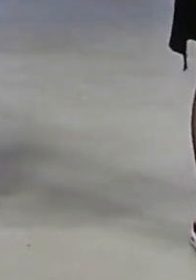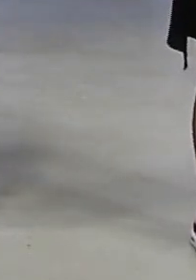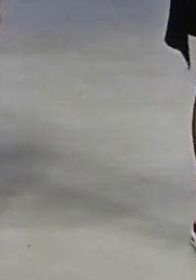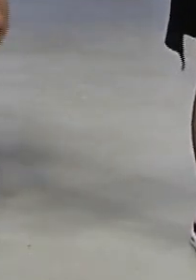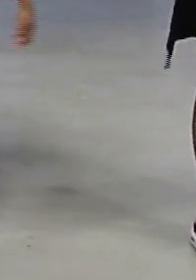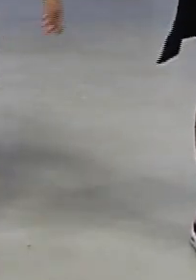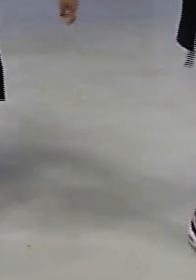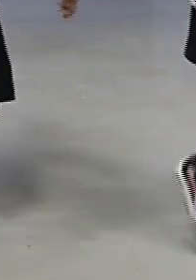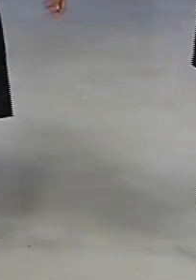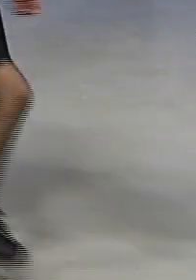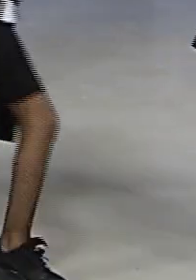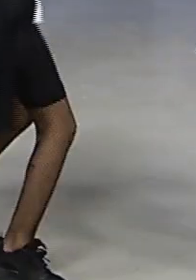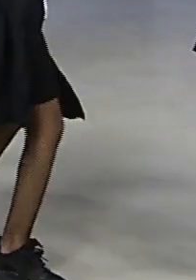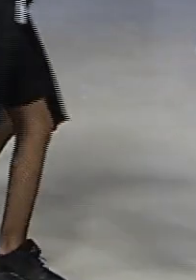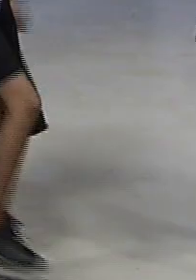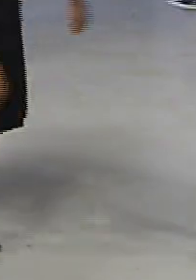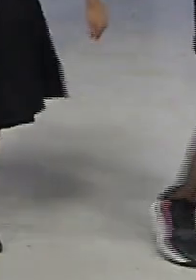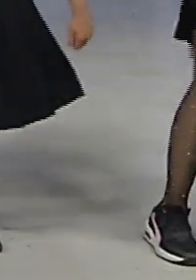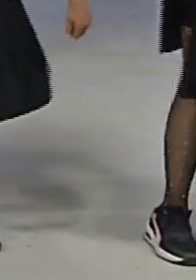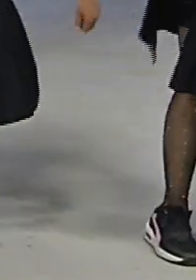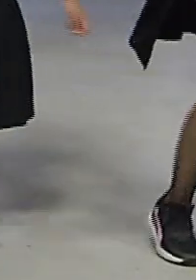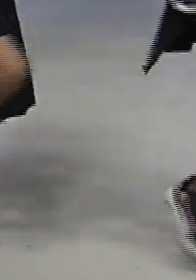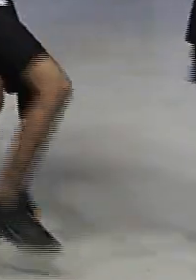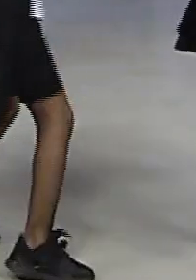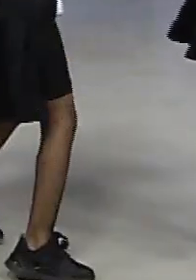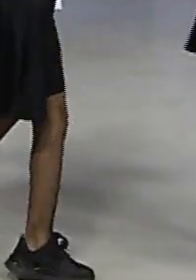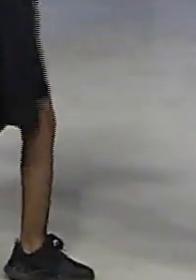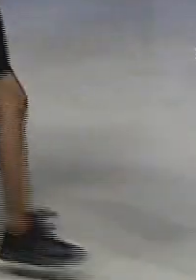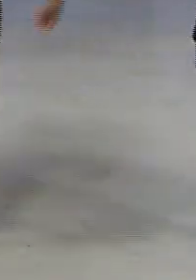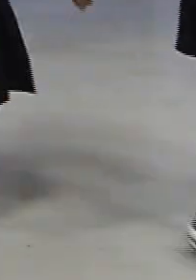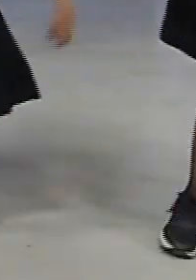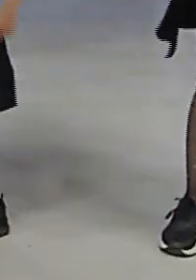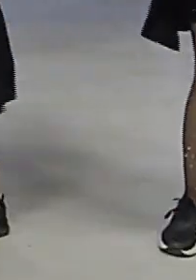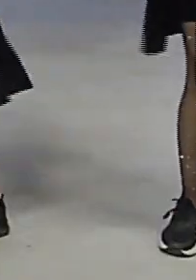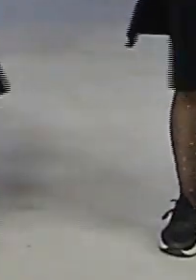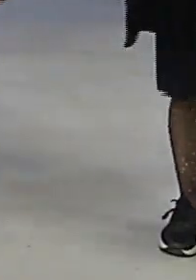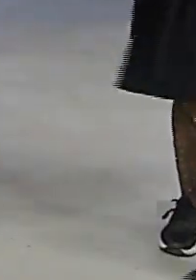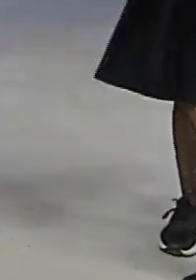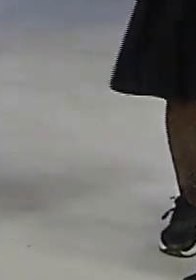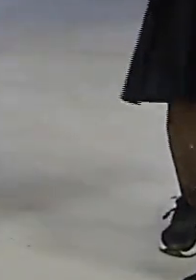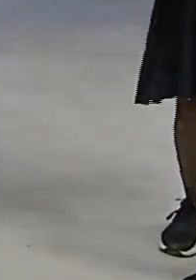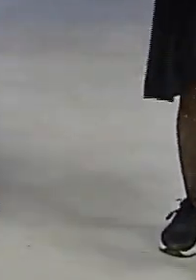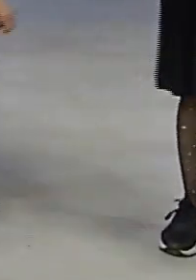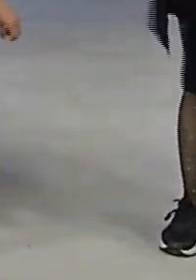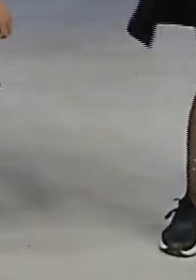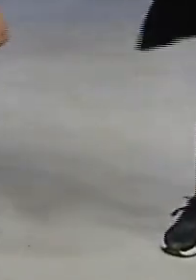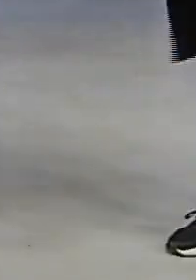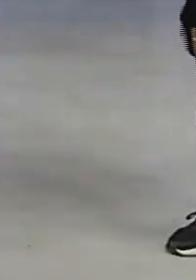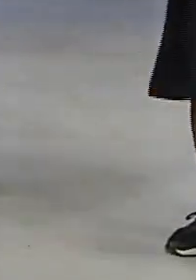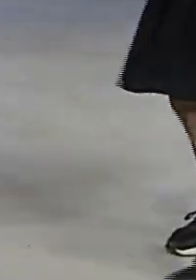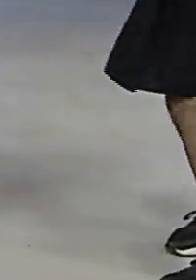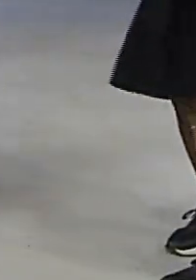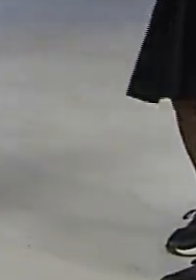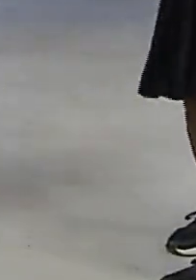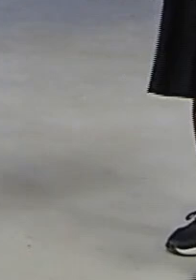un pescado con bombín se le acercó